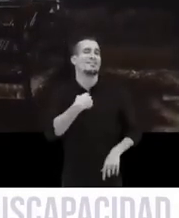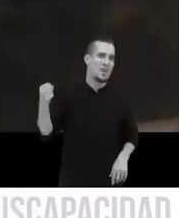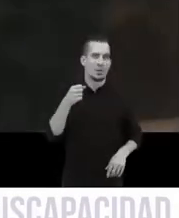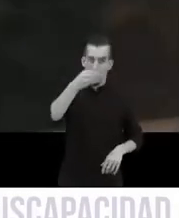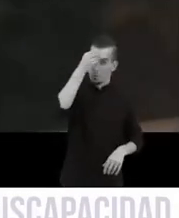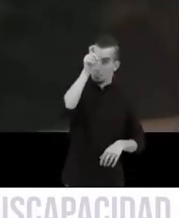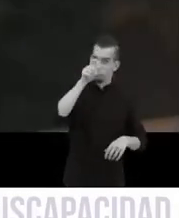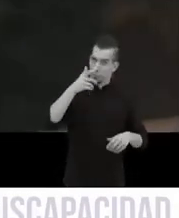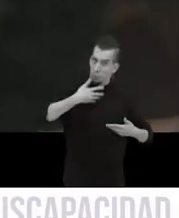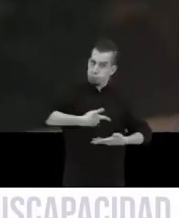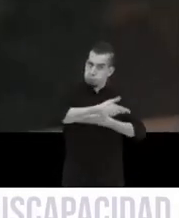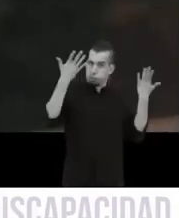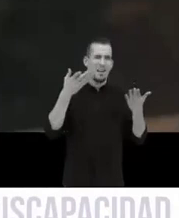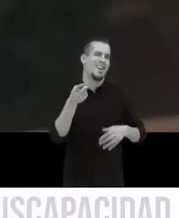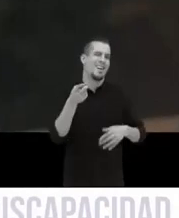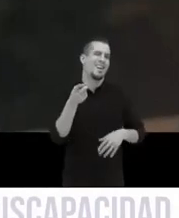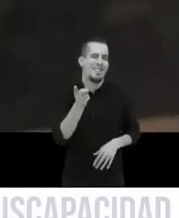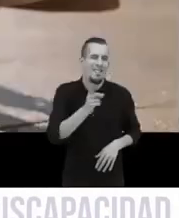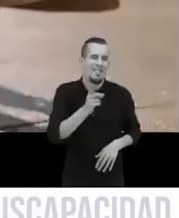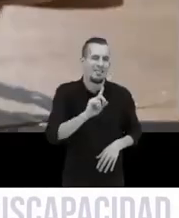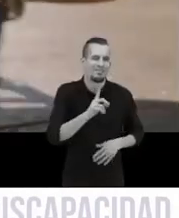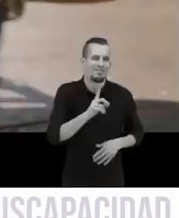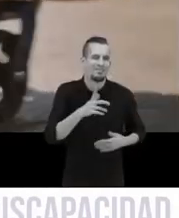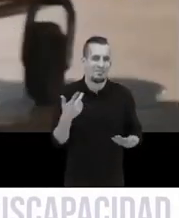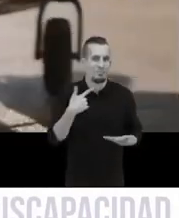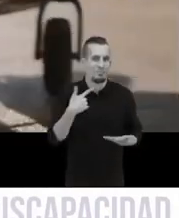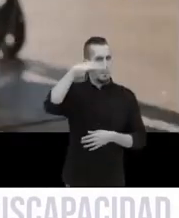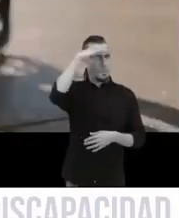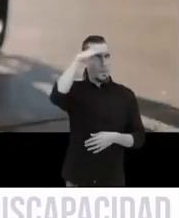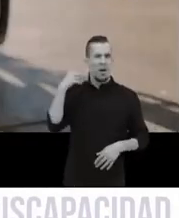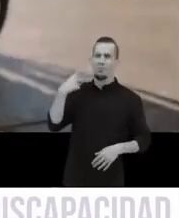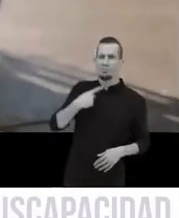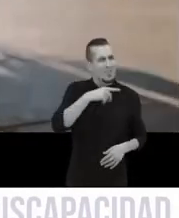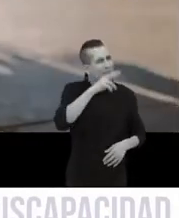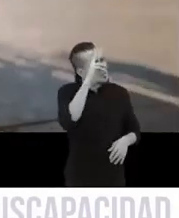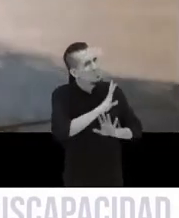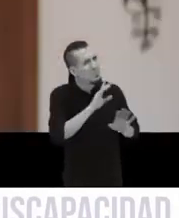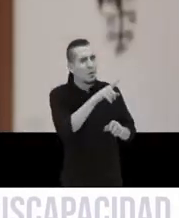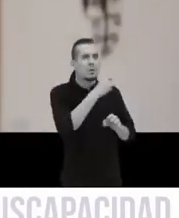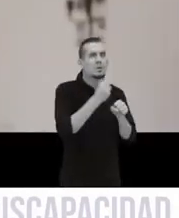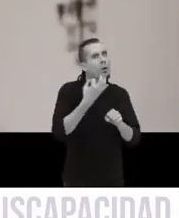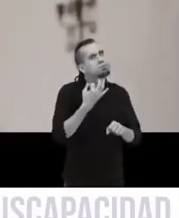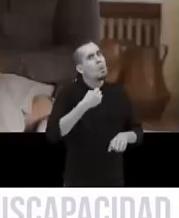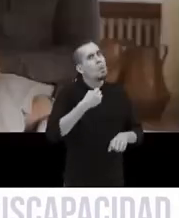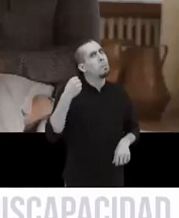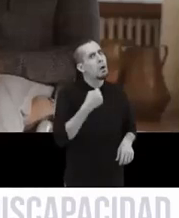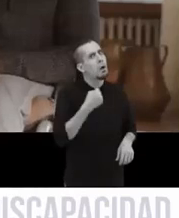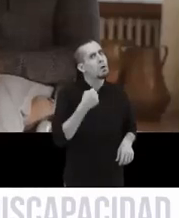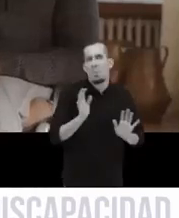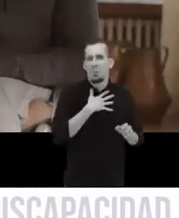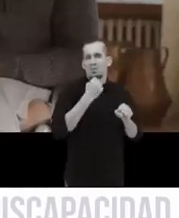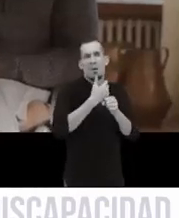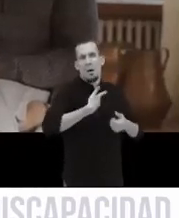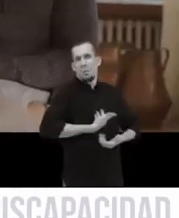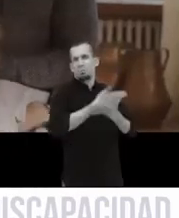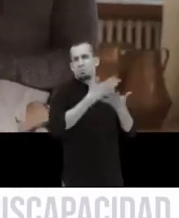ser pastor no es para cualquiera así que un día mi padre me dijo tú no te preocupes tú no tienes que ser